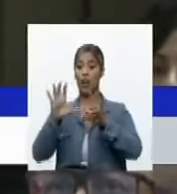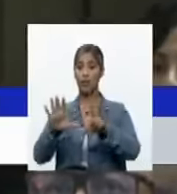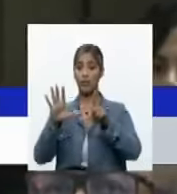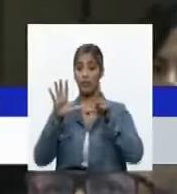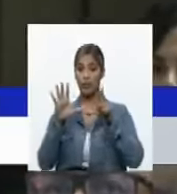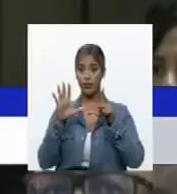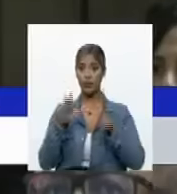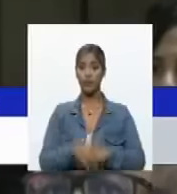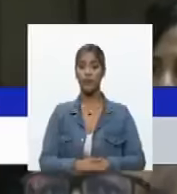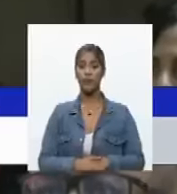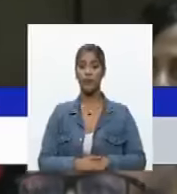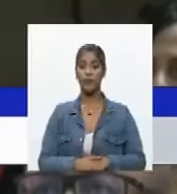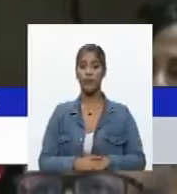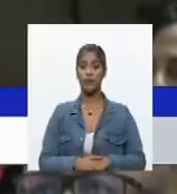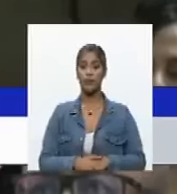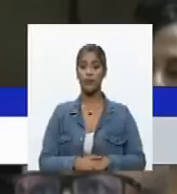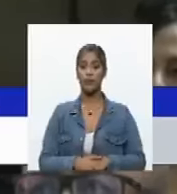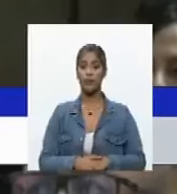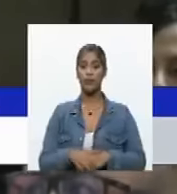1917,